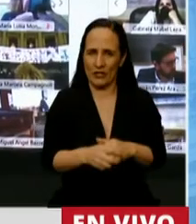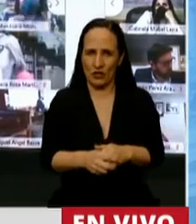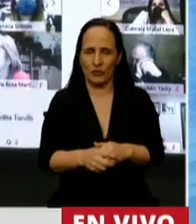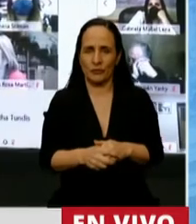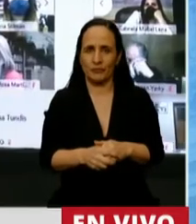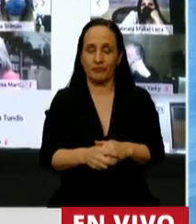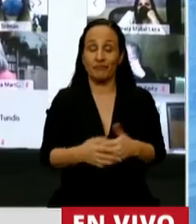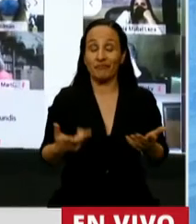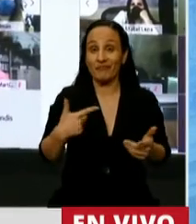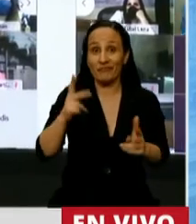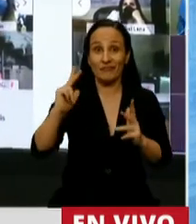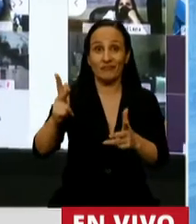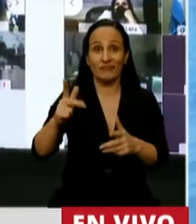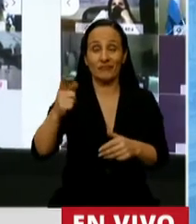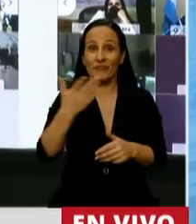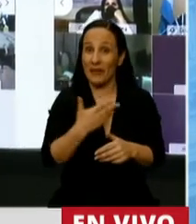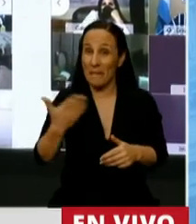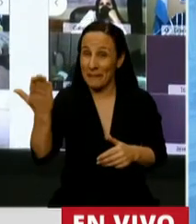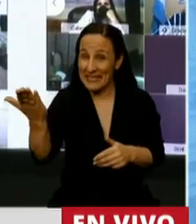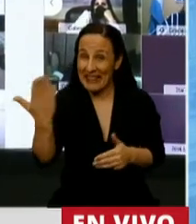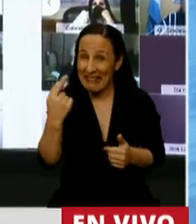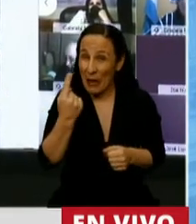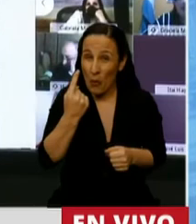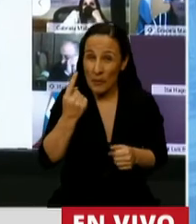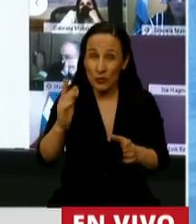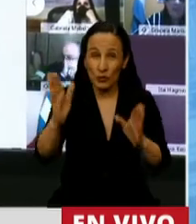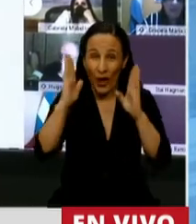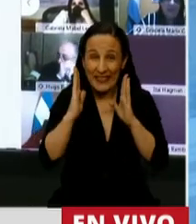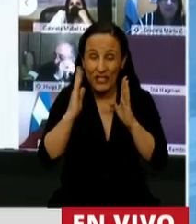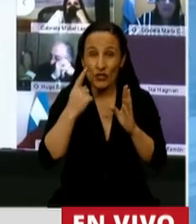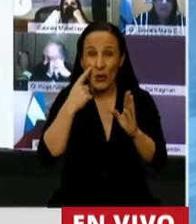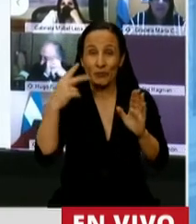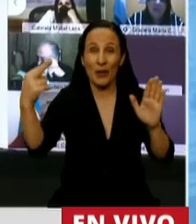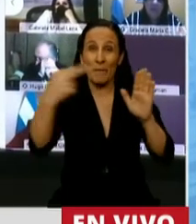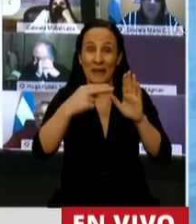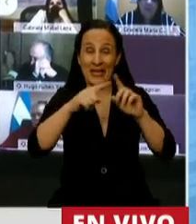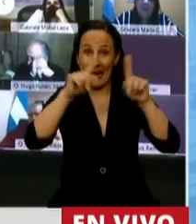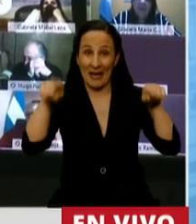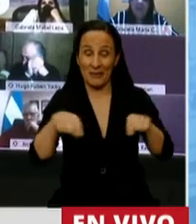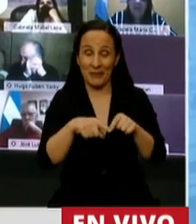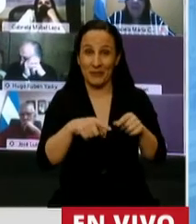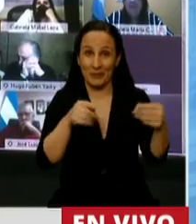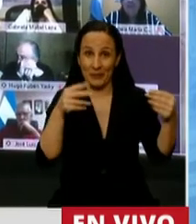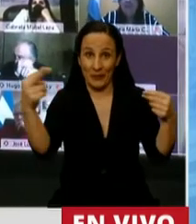señora presidenta se me da un minutito su atención mire este cuadro señora presidenta